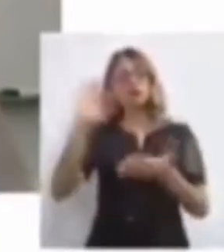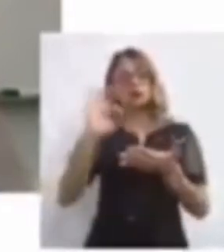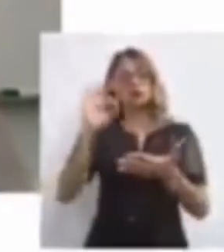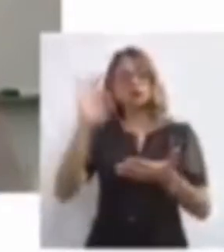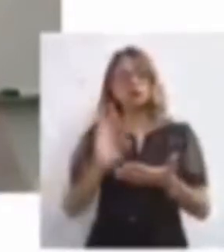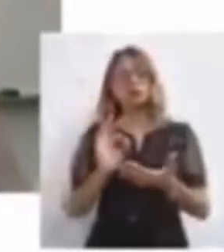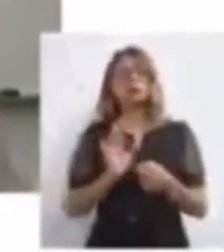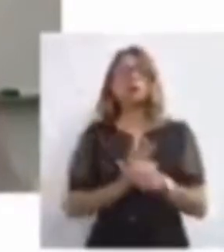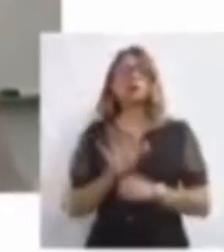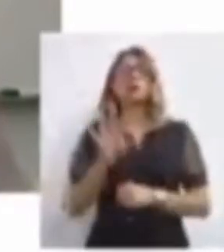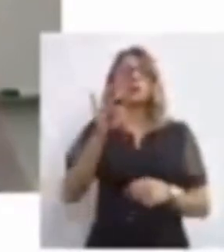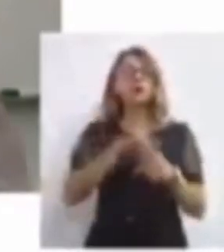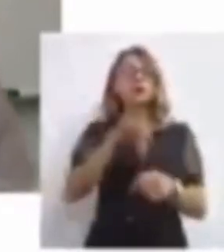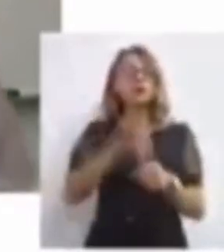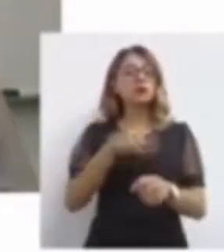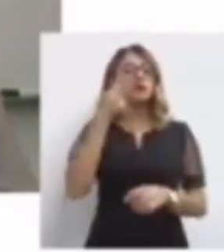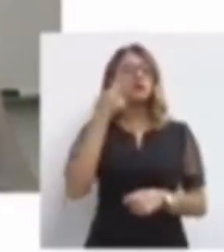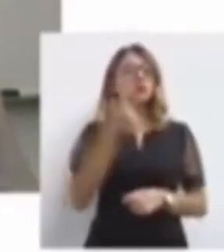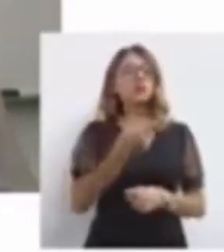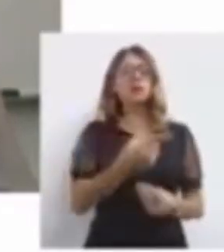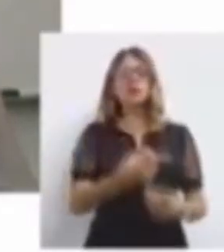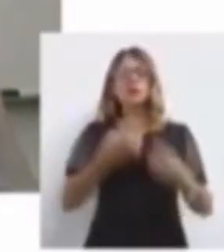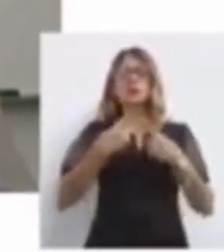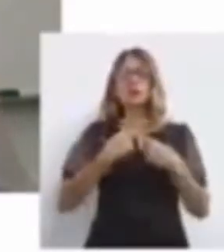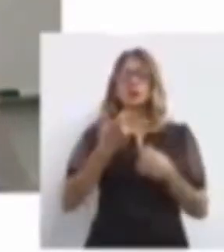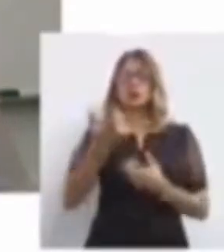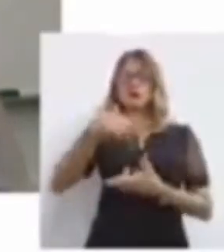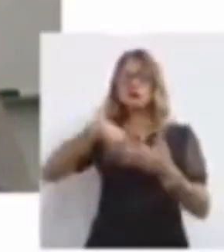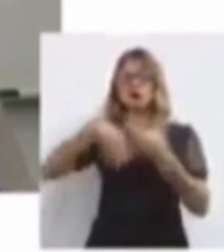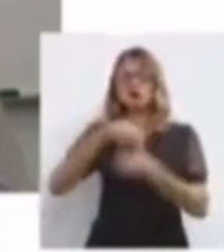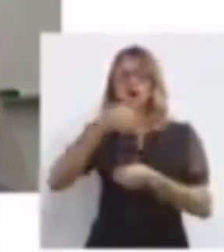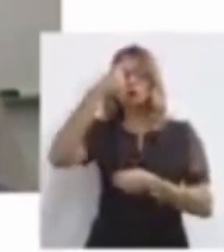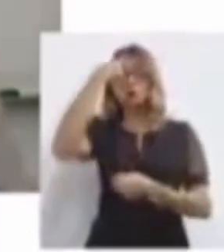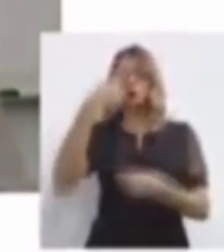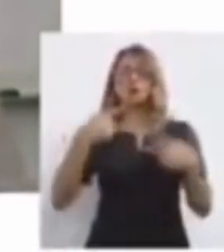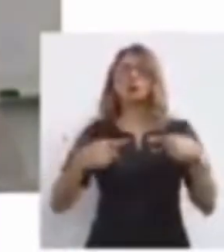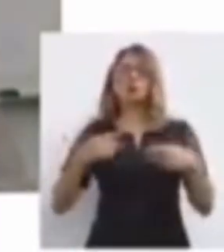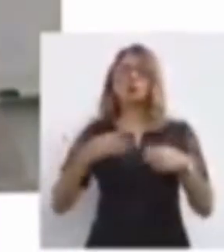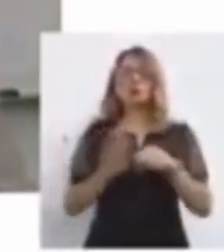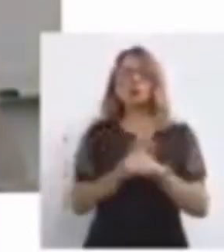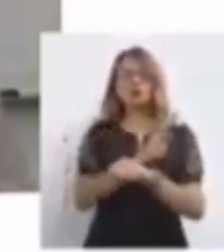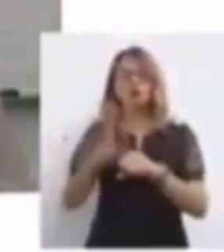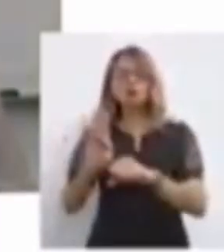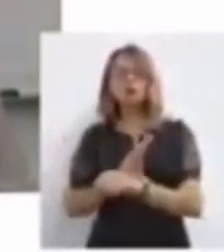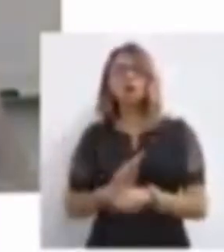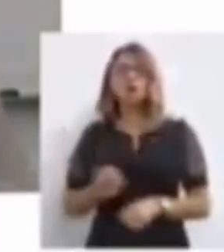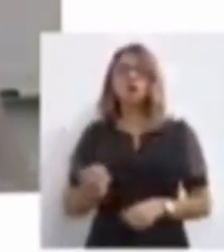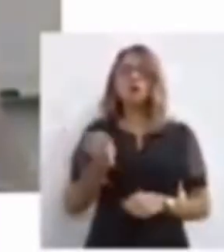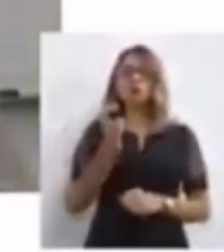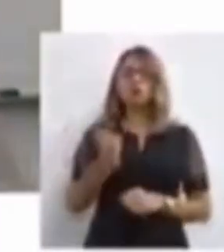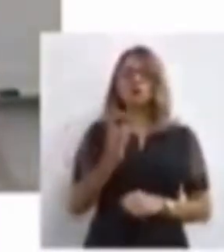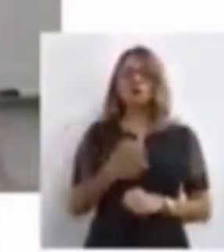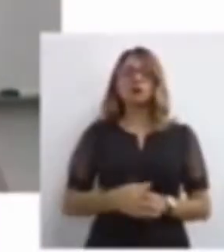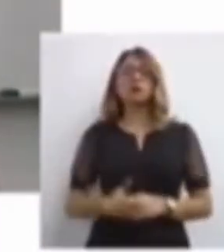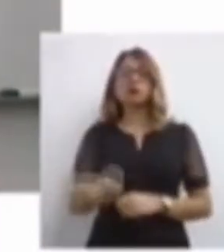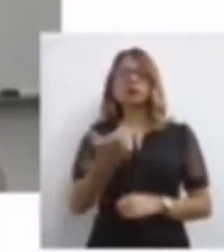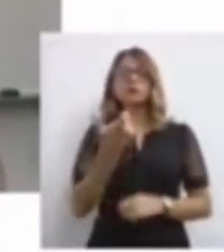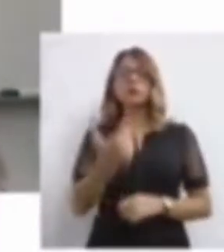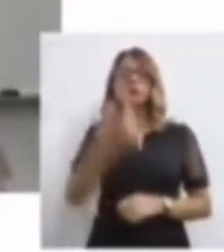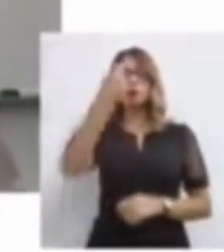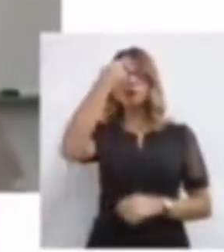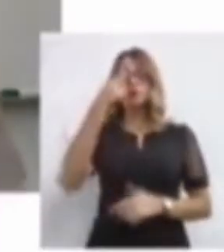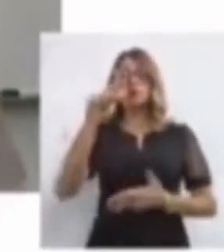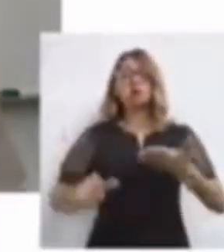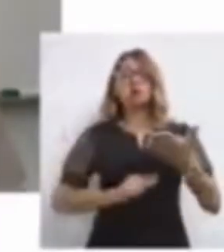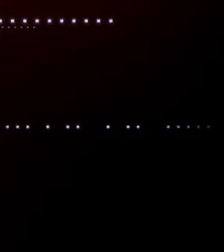ciudadanía nos benefició, y que este sería el monto que por ley y en equidad con los demás partidos políticos estaríamos